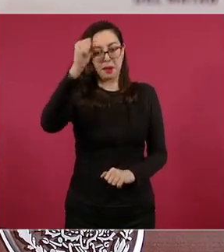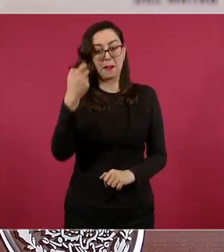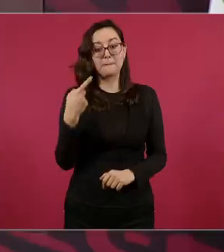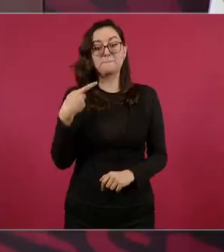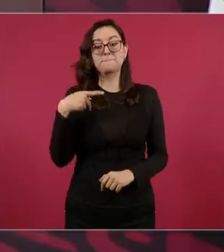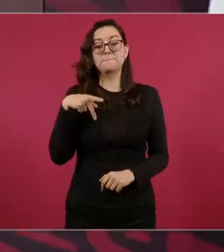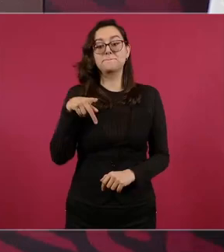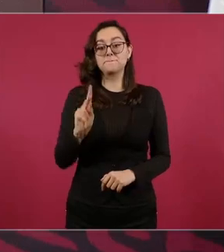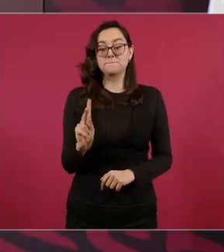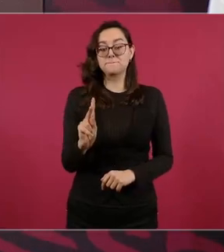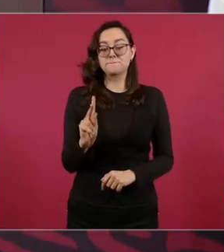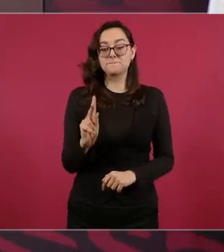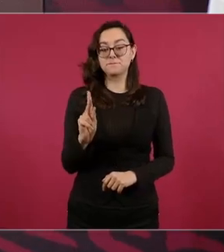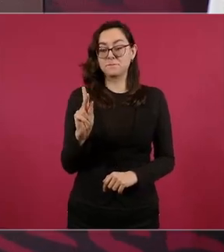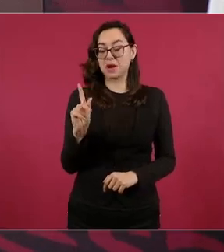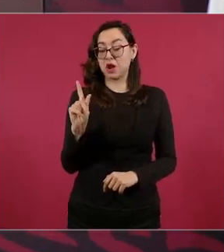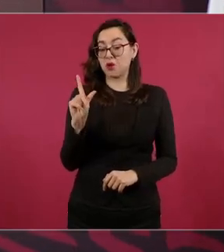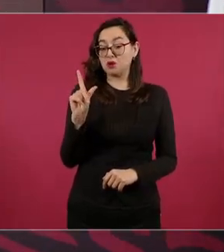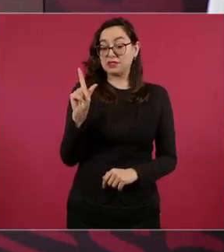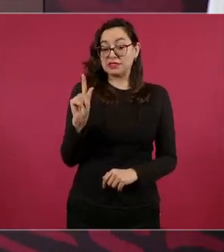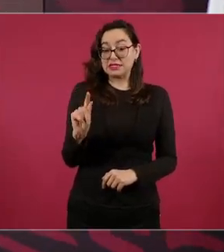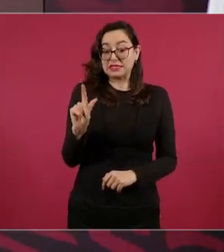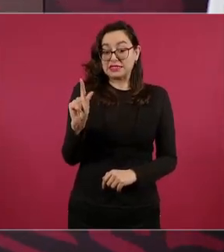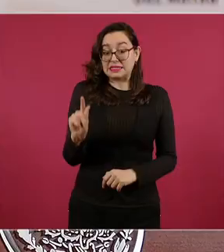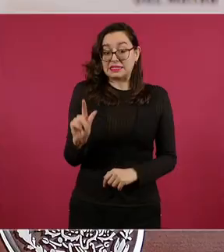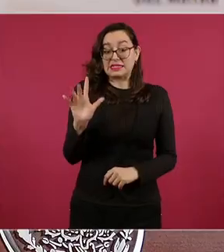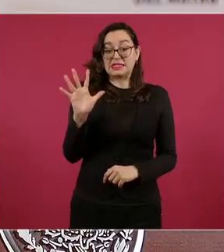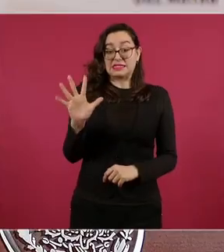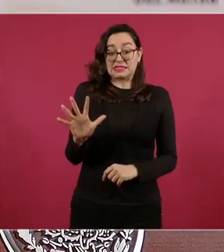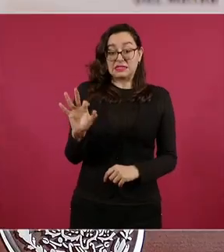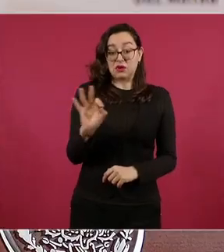busquen el 75%, ya me acuerdo,